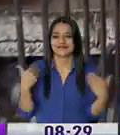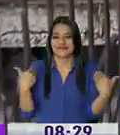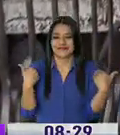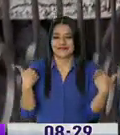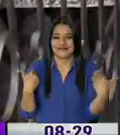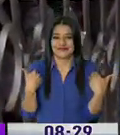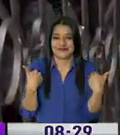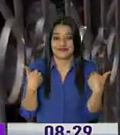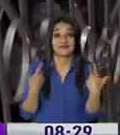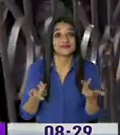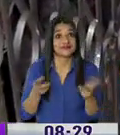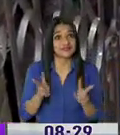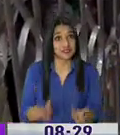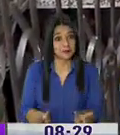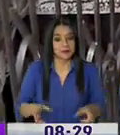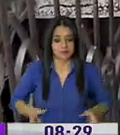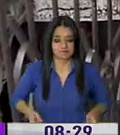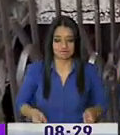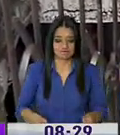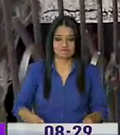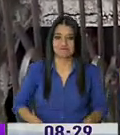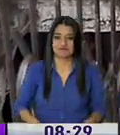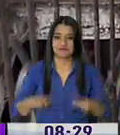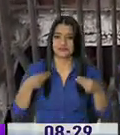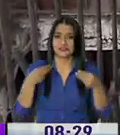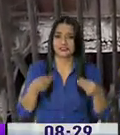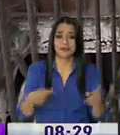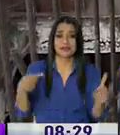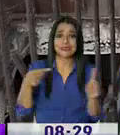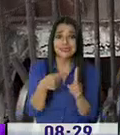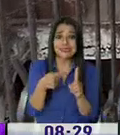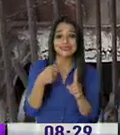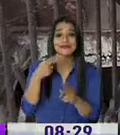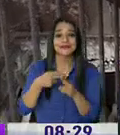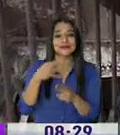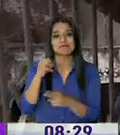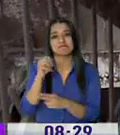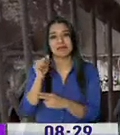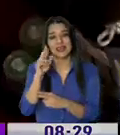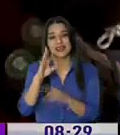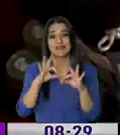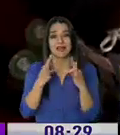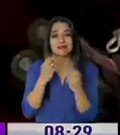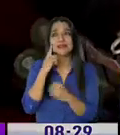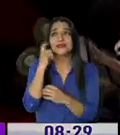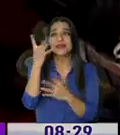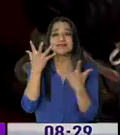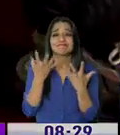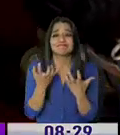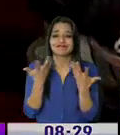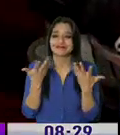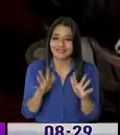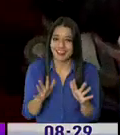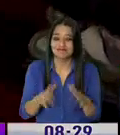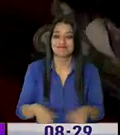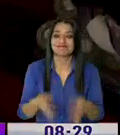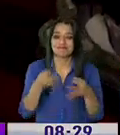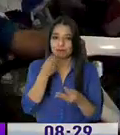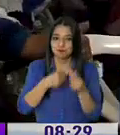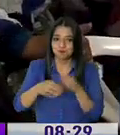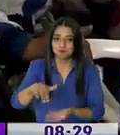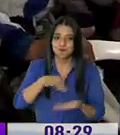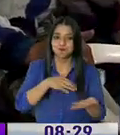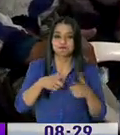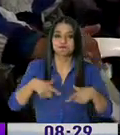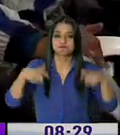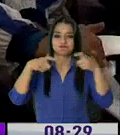se complementó con la silla de ruedas con la que tanto soñaba María junto a su familia, además de kits de alimentos, pañales y